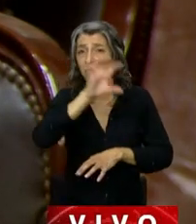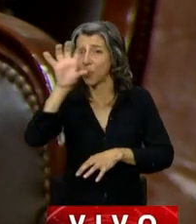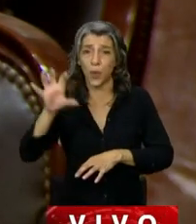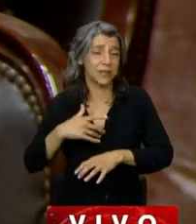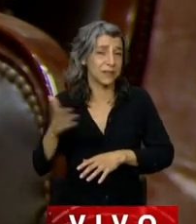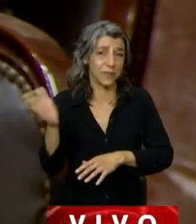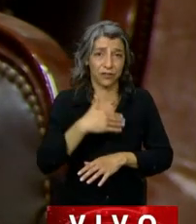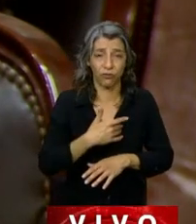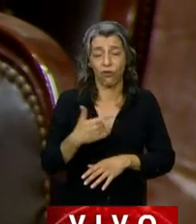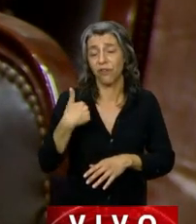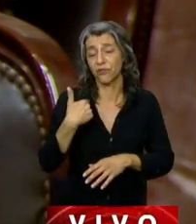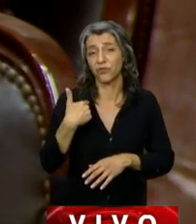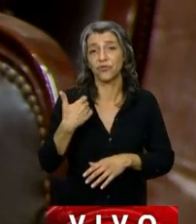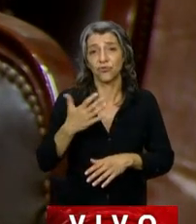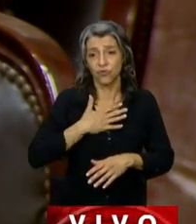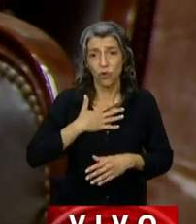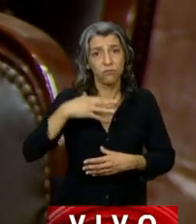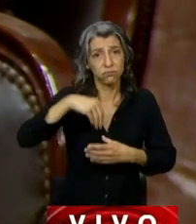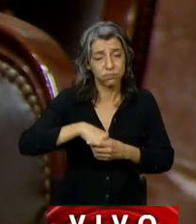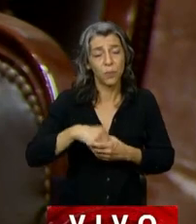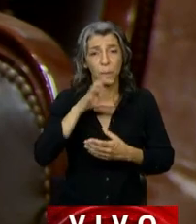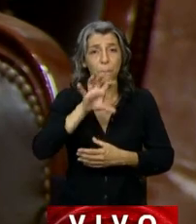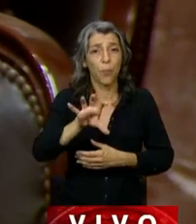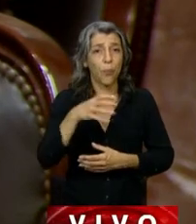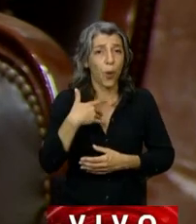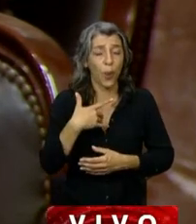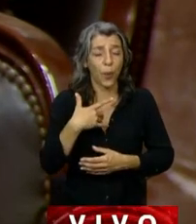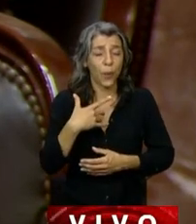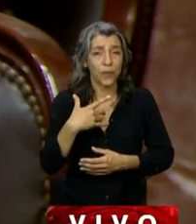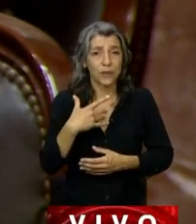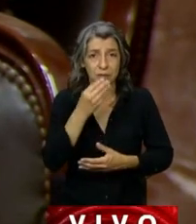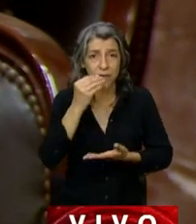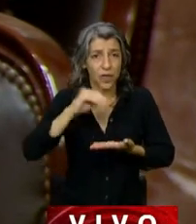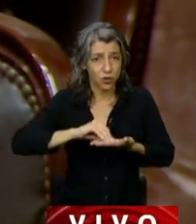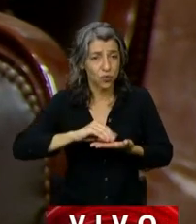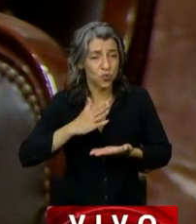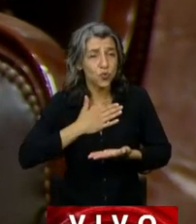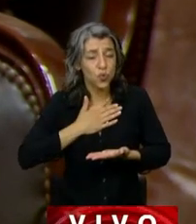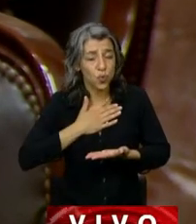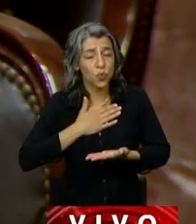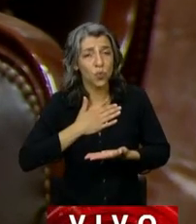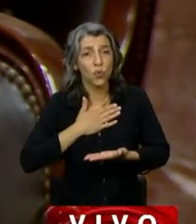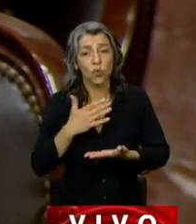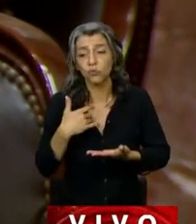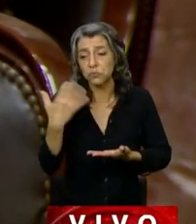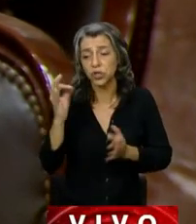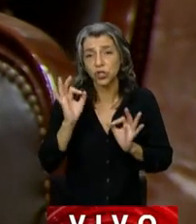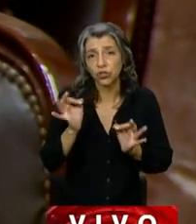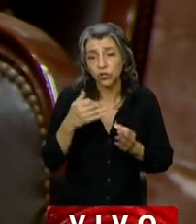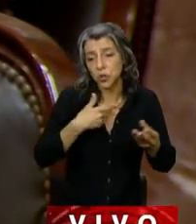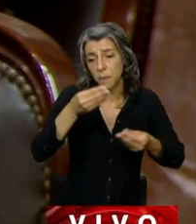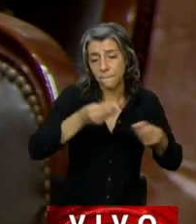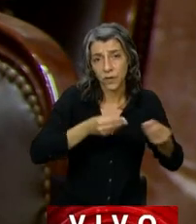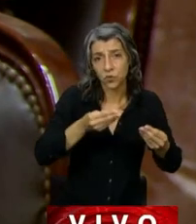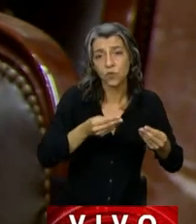patagónica, la provincia de Chubut, que se va a ver beneficiada con este presupuesto que seguramente hoy se podrá